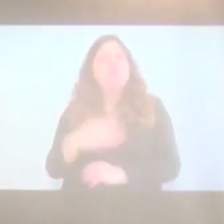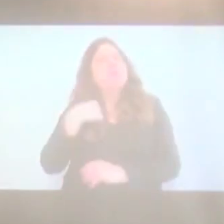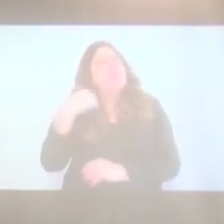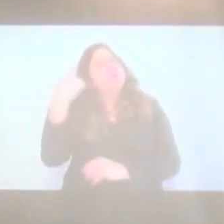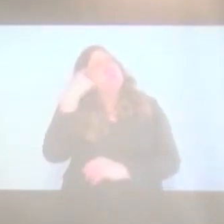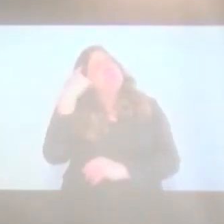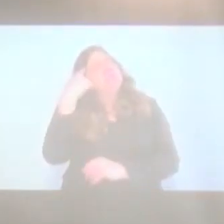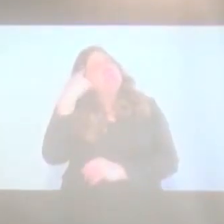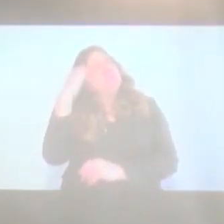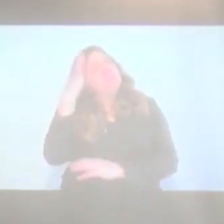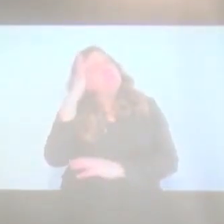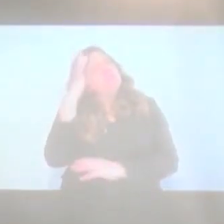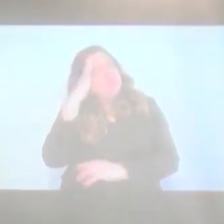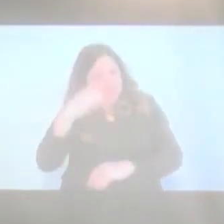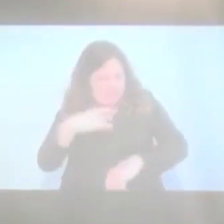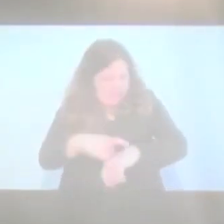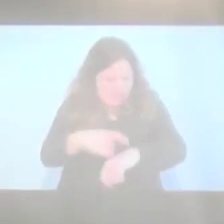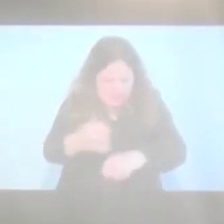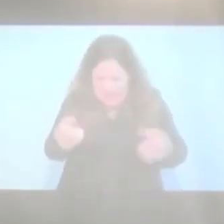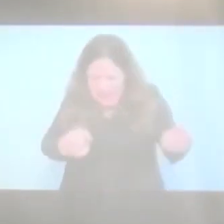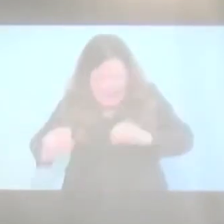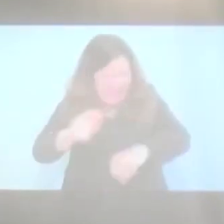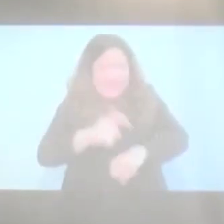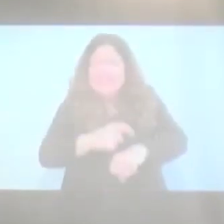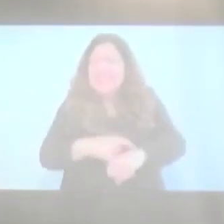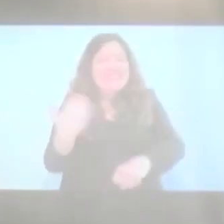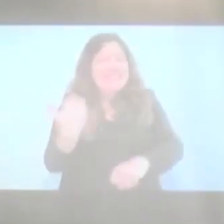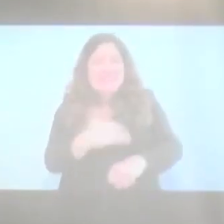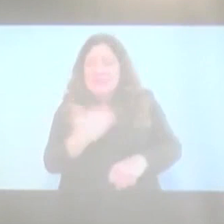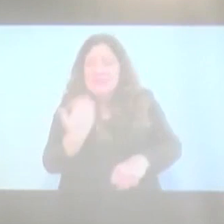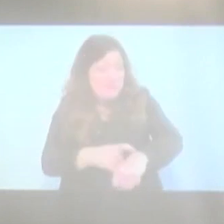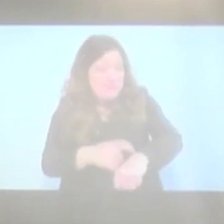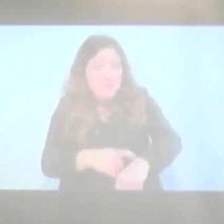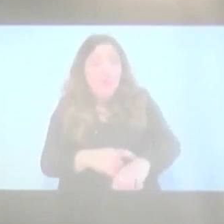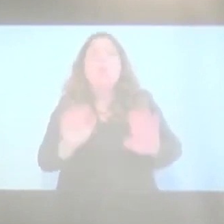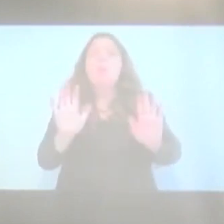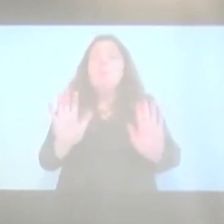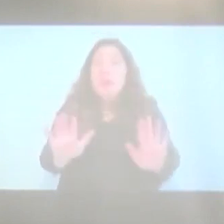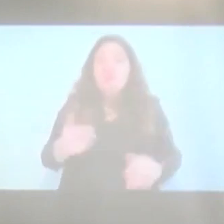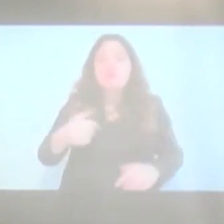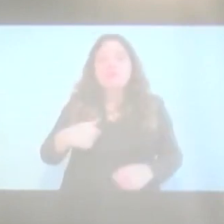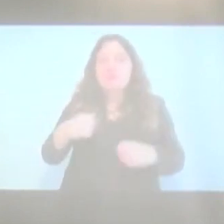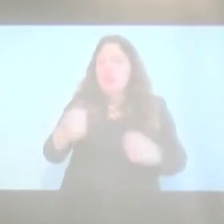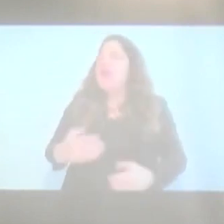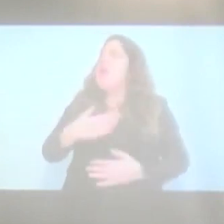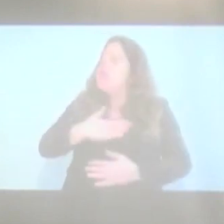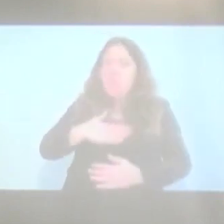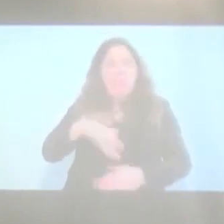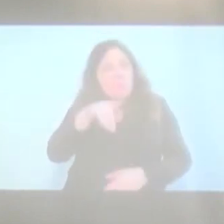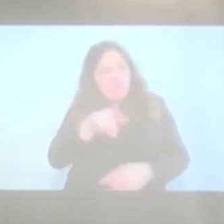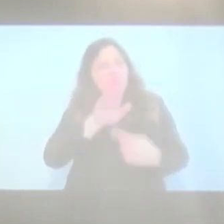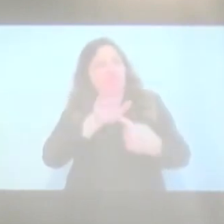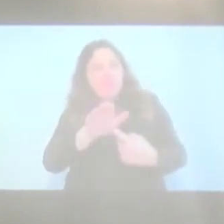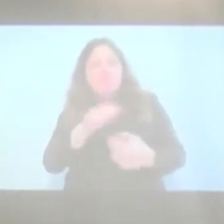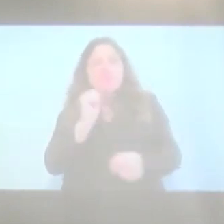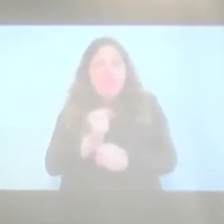súper estresada porque estamos muy atrasados, que una de las cosas que es bueno de estar súper, o sea, que refleja el atraso es que hay mucho